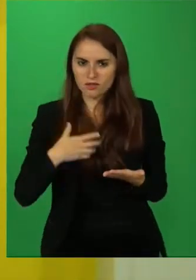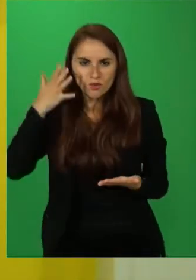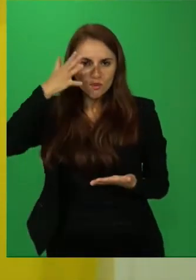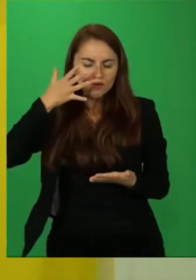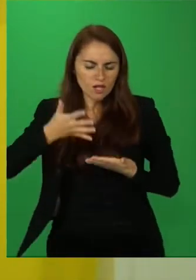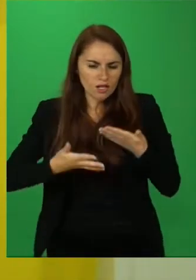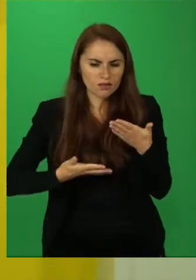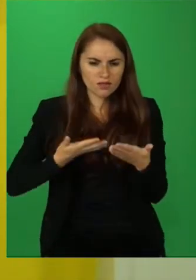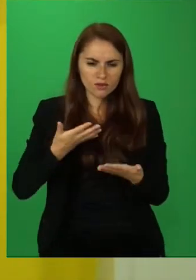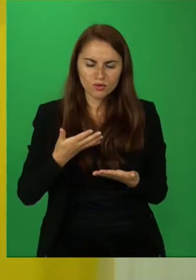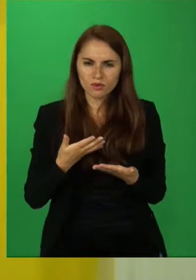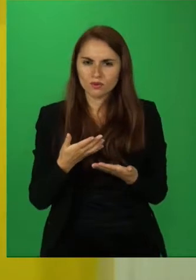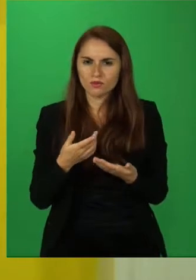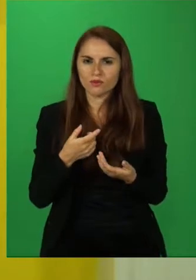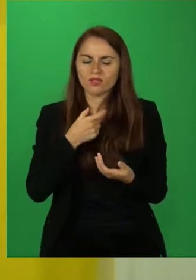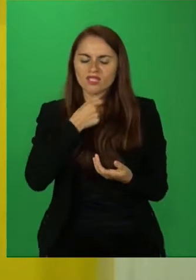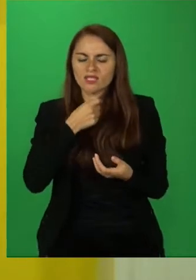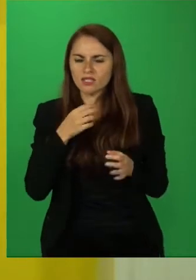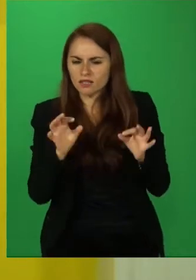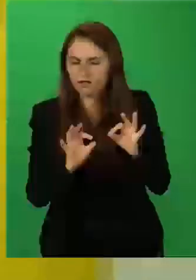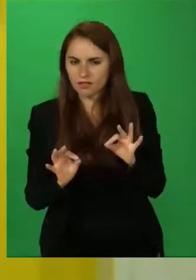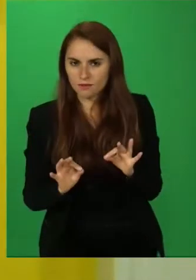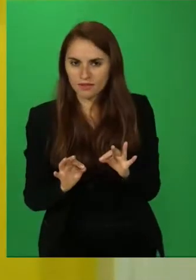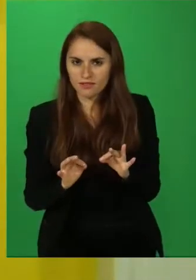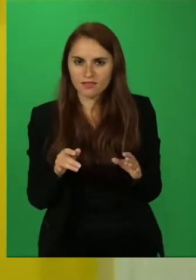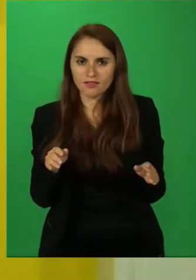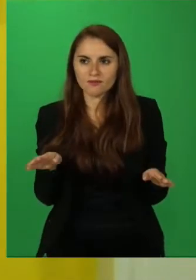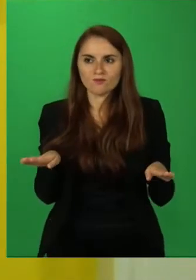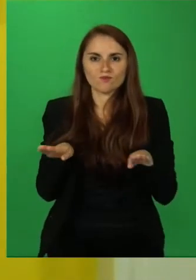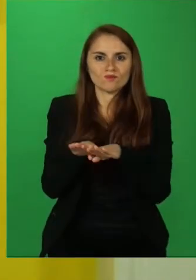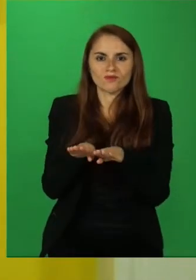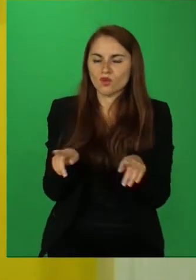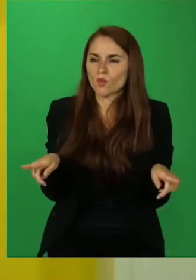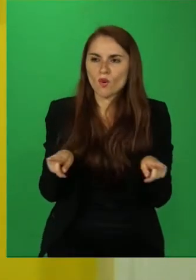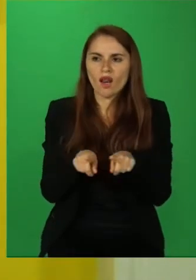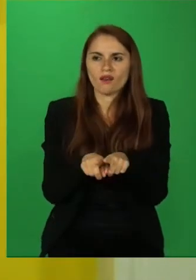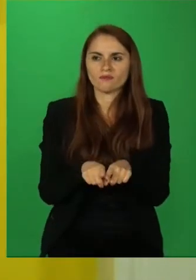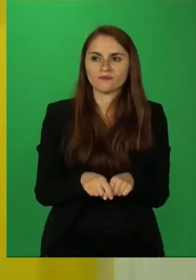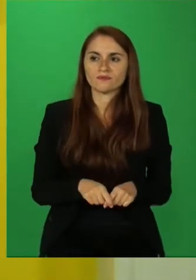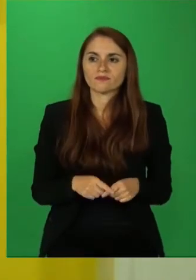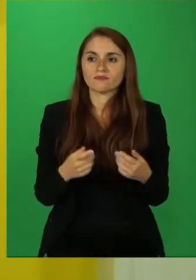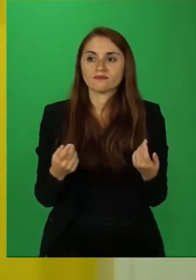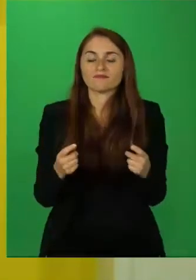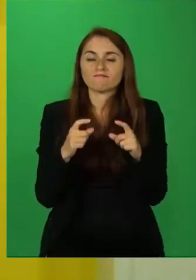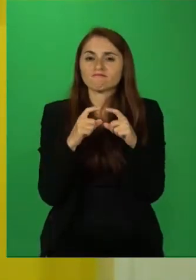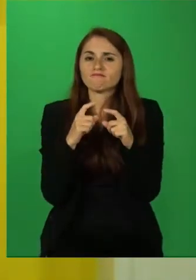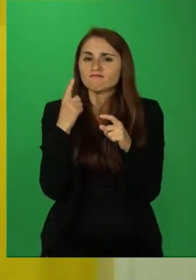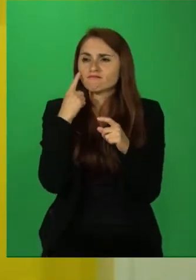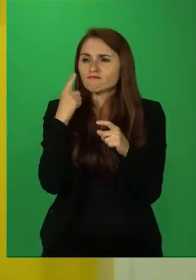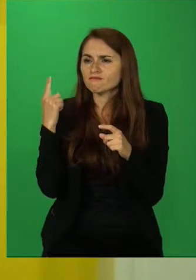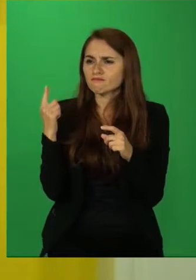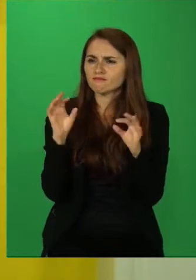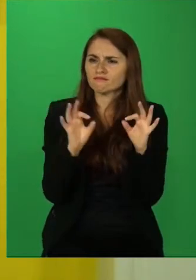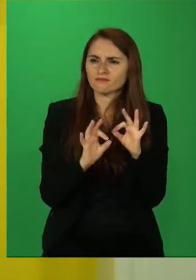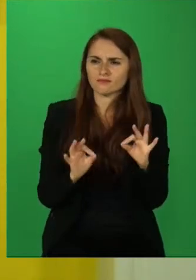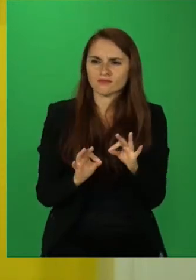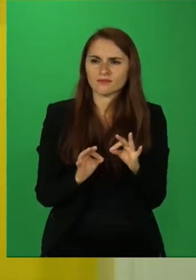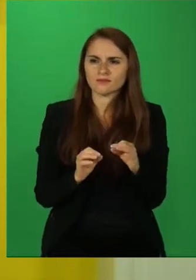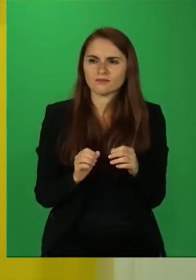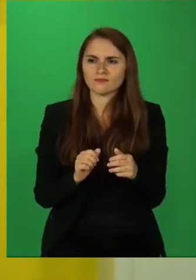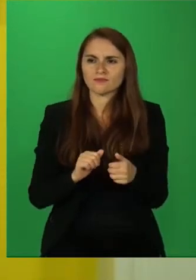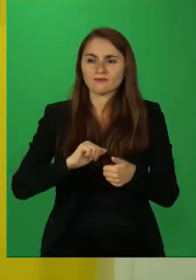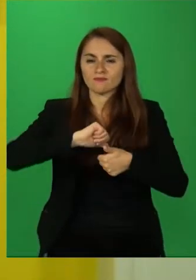su discurso. Y fíjate acá, creo que si hablamos de desigualdad de género, racismo, marca